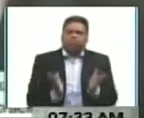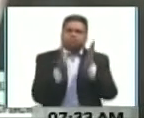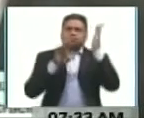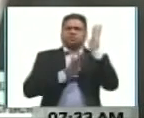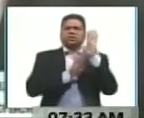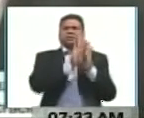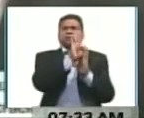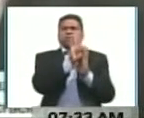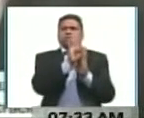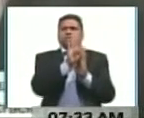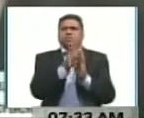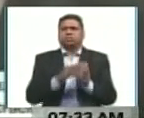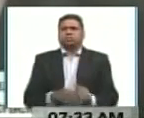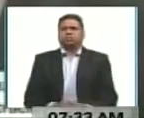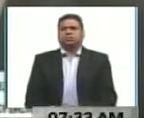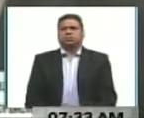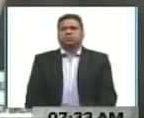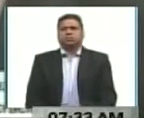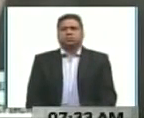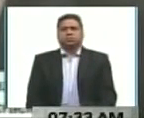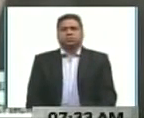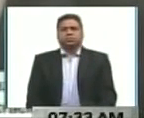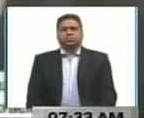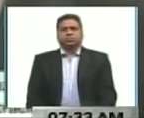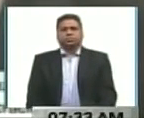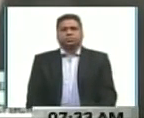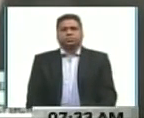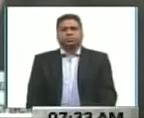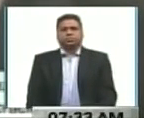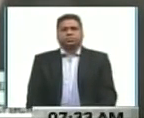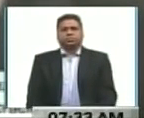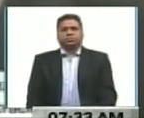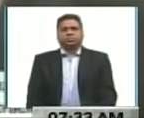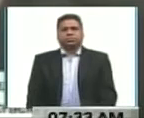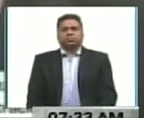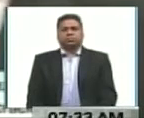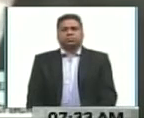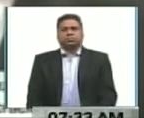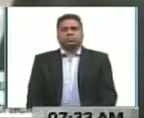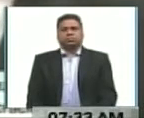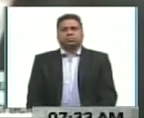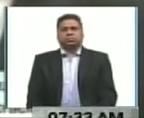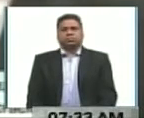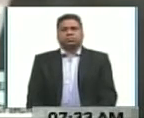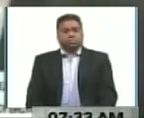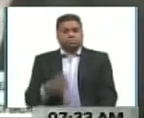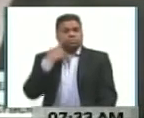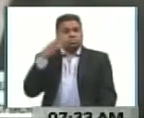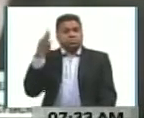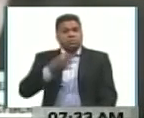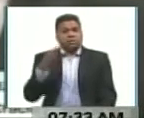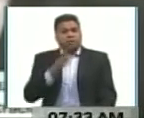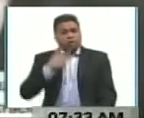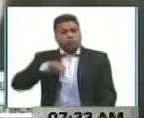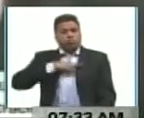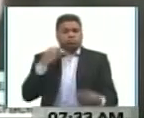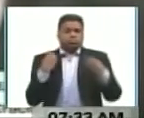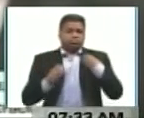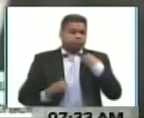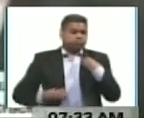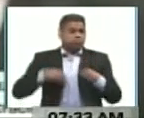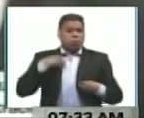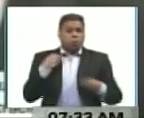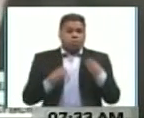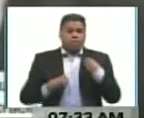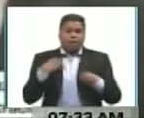Is to see Venezuela succeed. Frankly, we're concerned right now. Francamente, estamos preocupados ahora mismo por el estado de